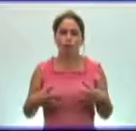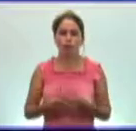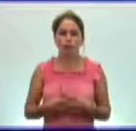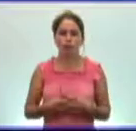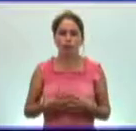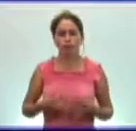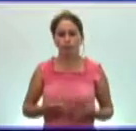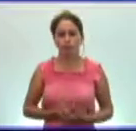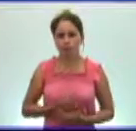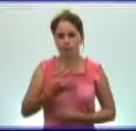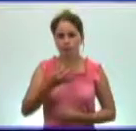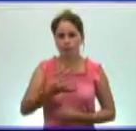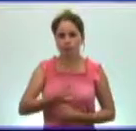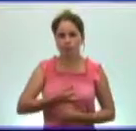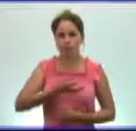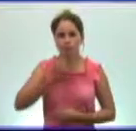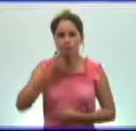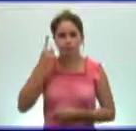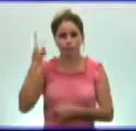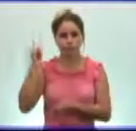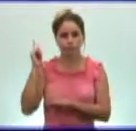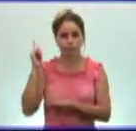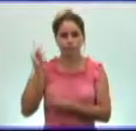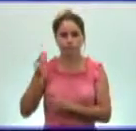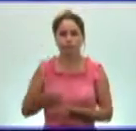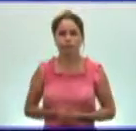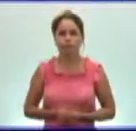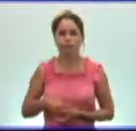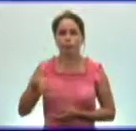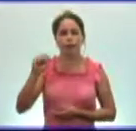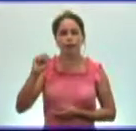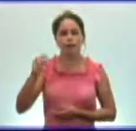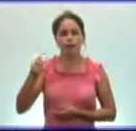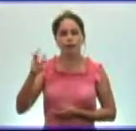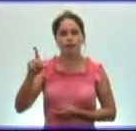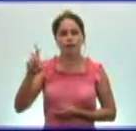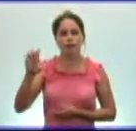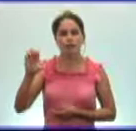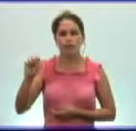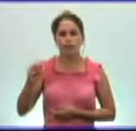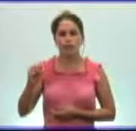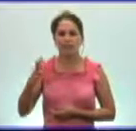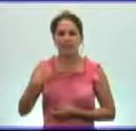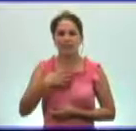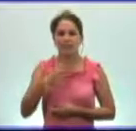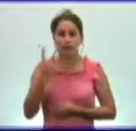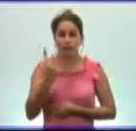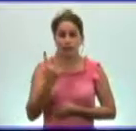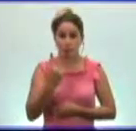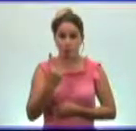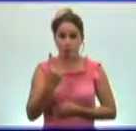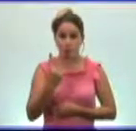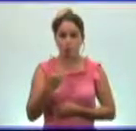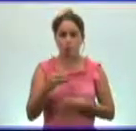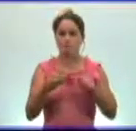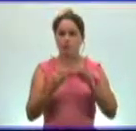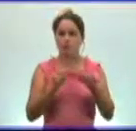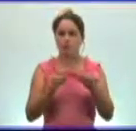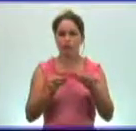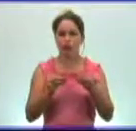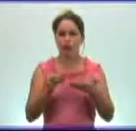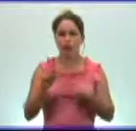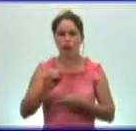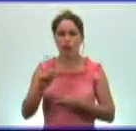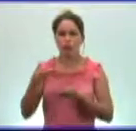las sales binarias. Las sales binarias están constituidas por un metal y un no metal, pero en el caso de las sales tenemos